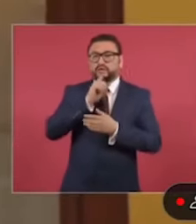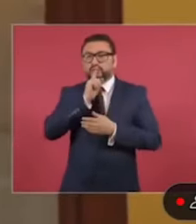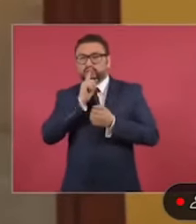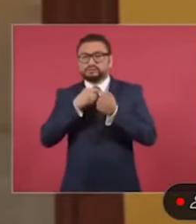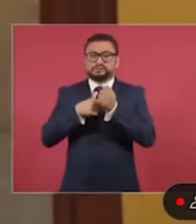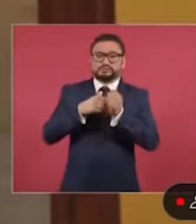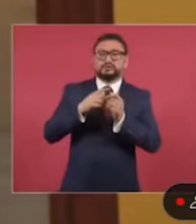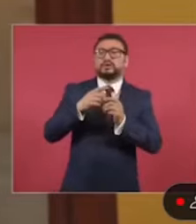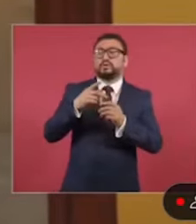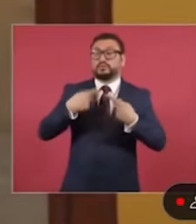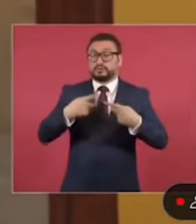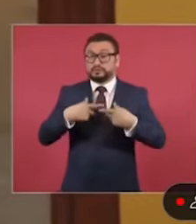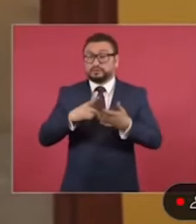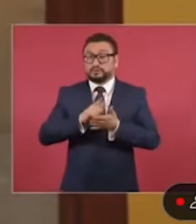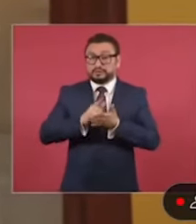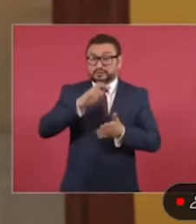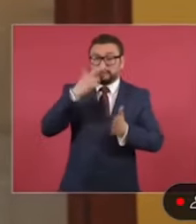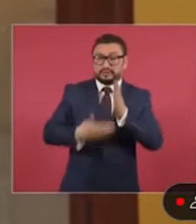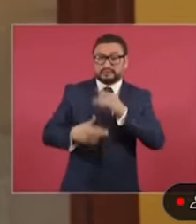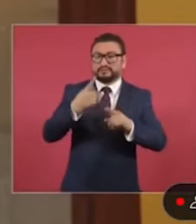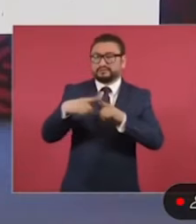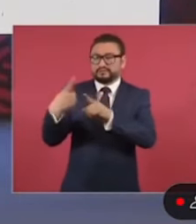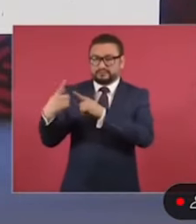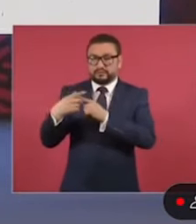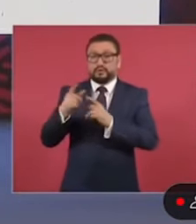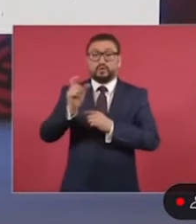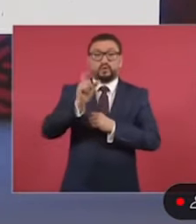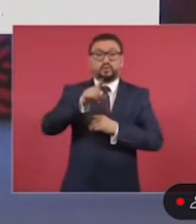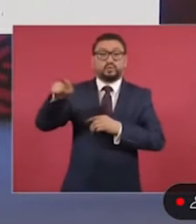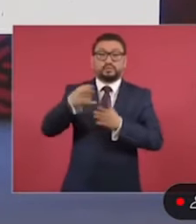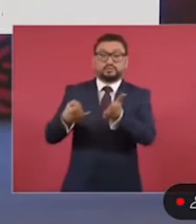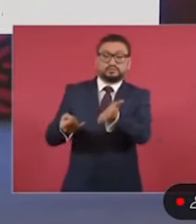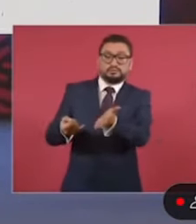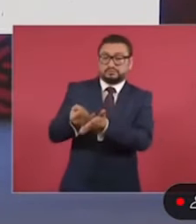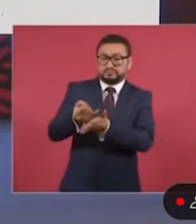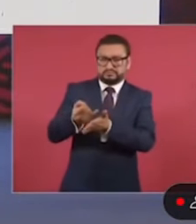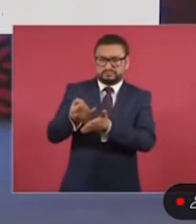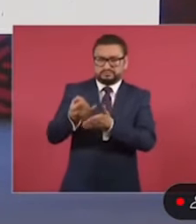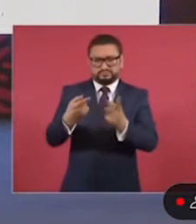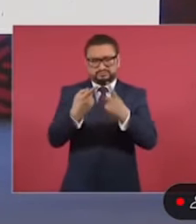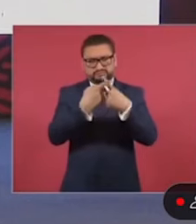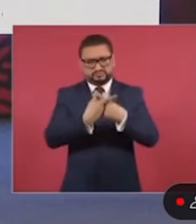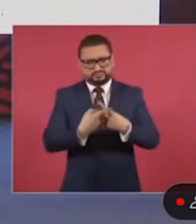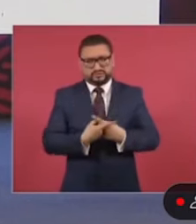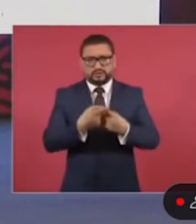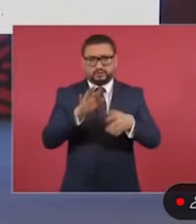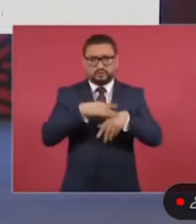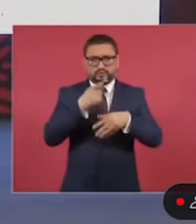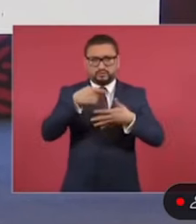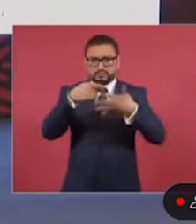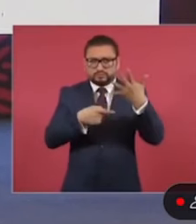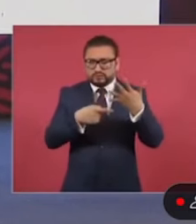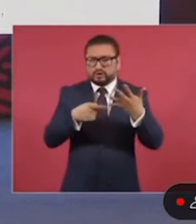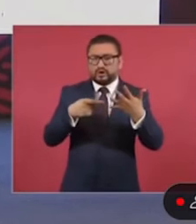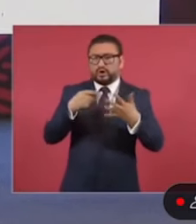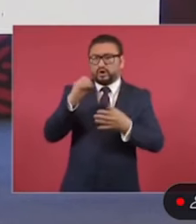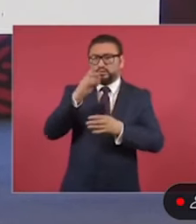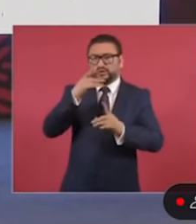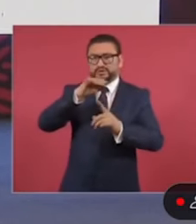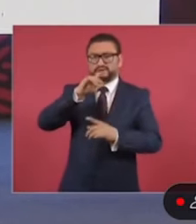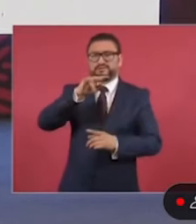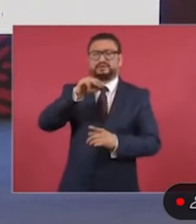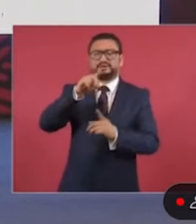de distrito Cómo será la selección de candidatos de perfiles el poder ejecutivo va a proponer hasta 10 candidatos